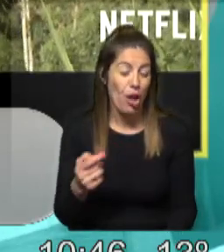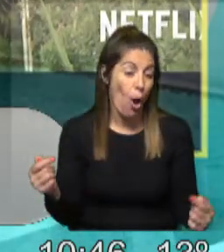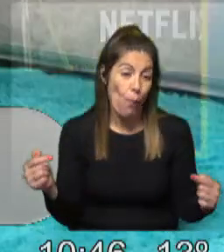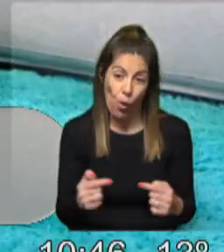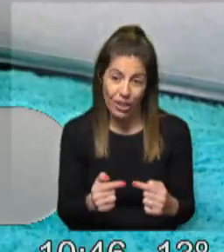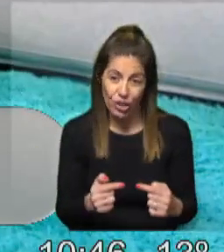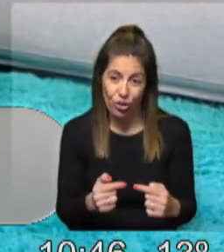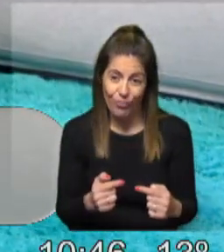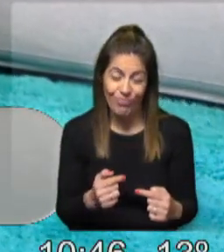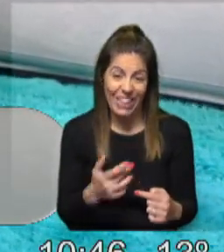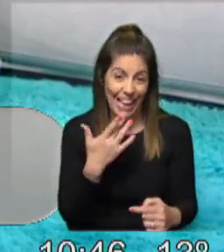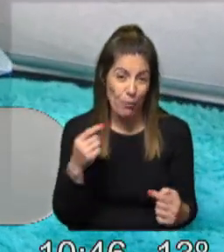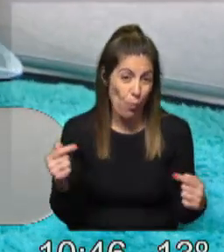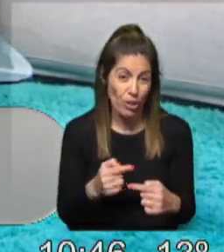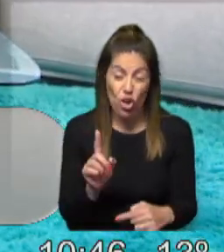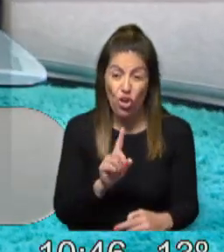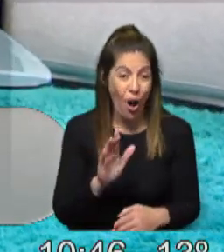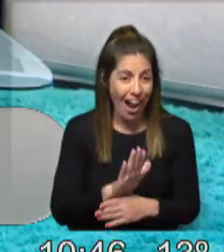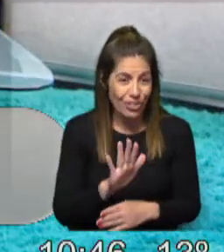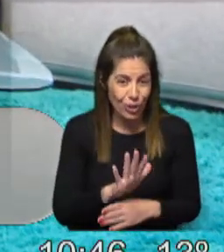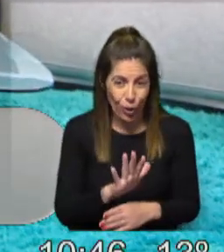el ejemplo opuesto, porque además son no actores, son